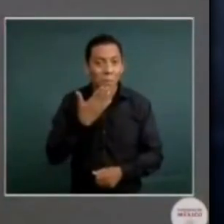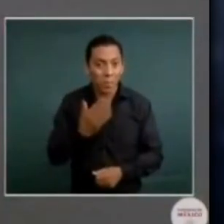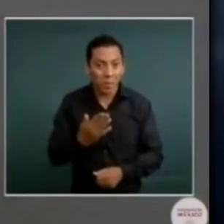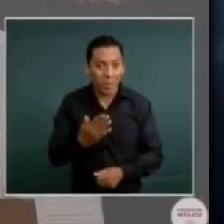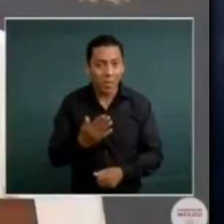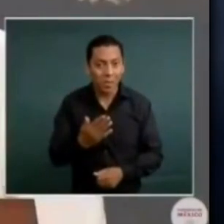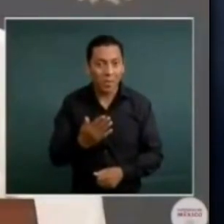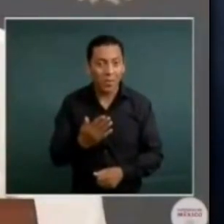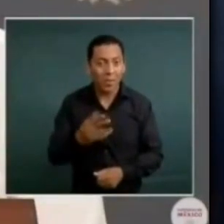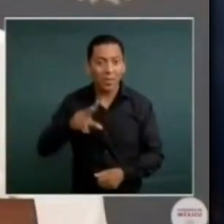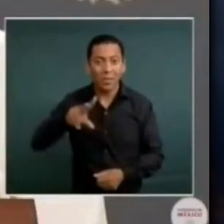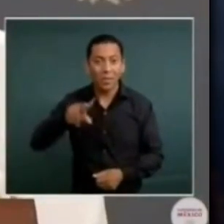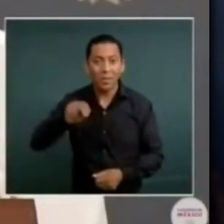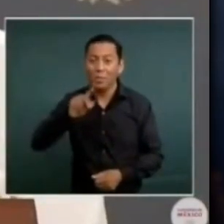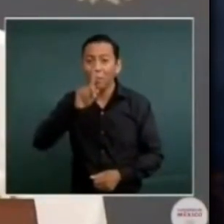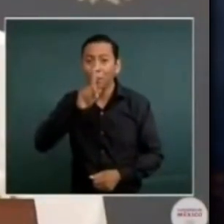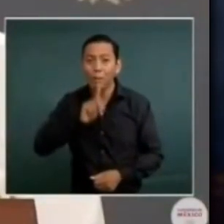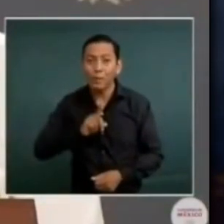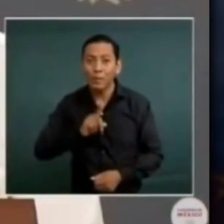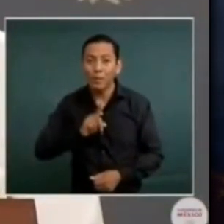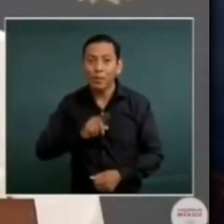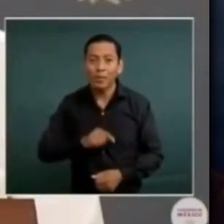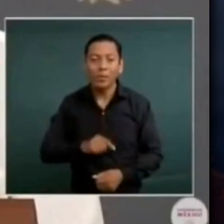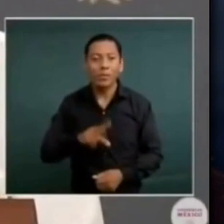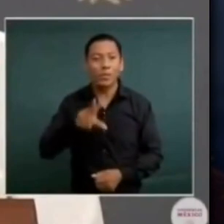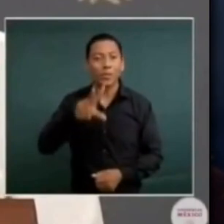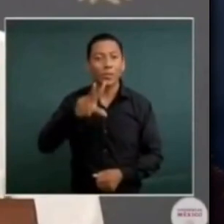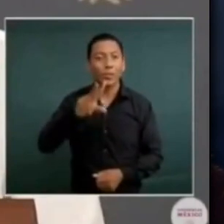No mentir. No robar.